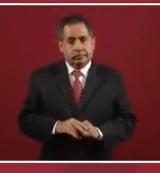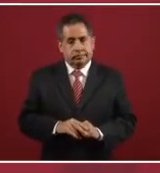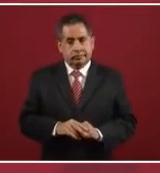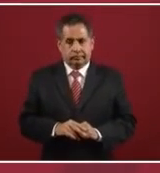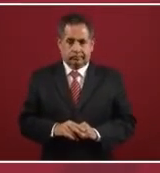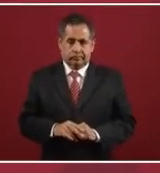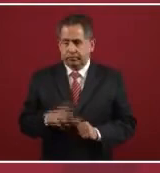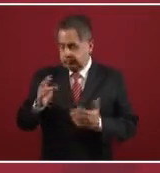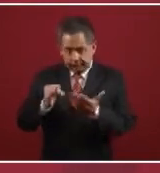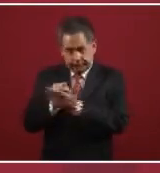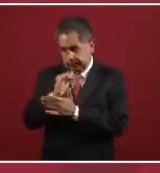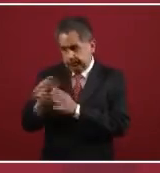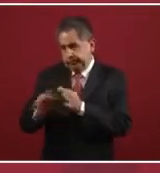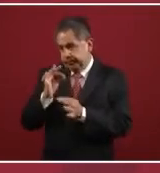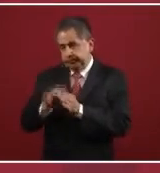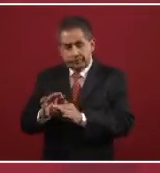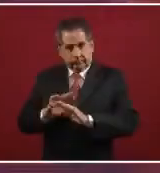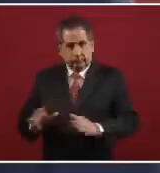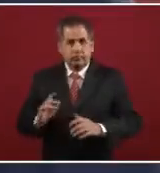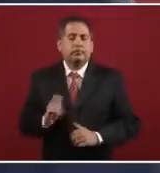en definitiva.